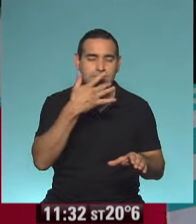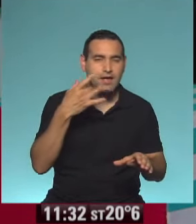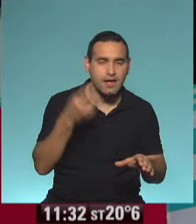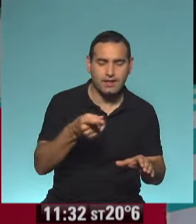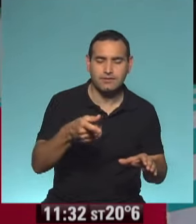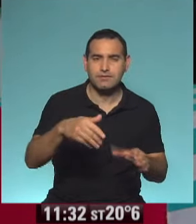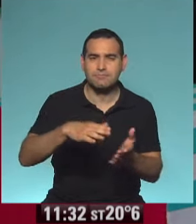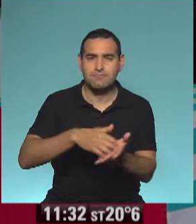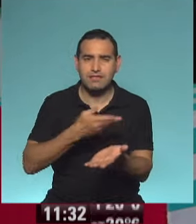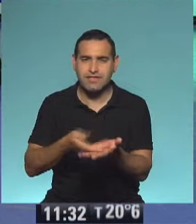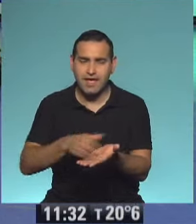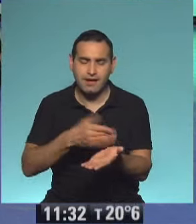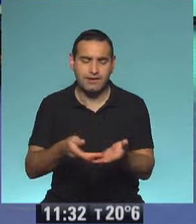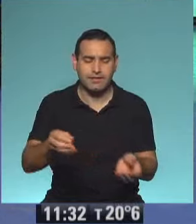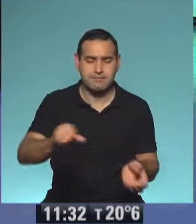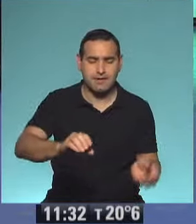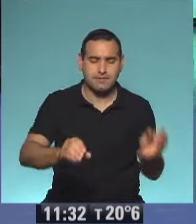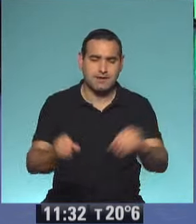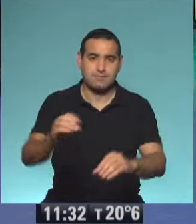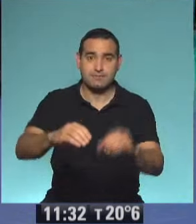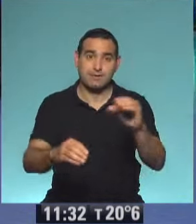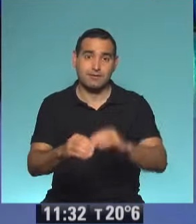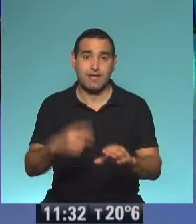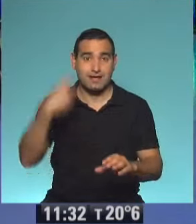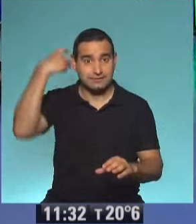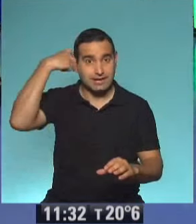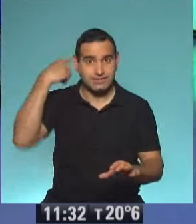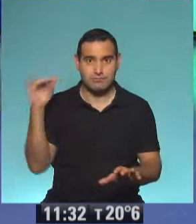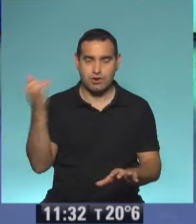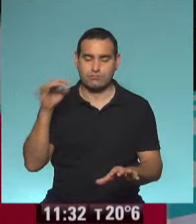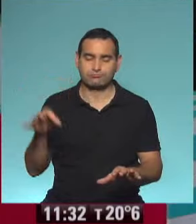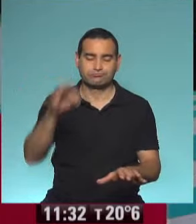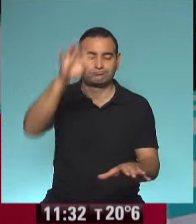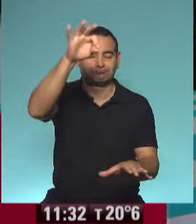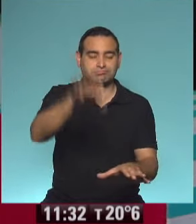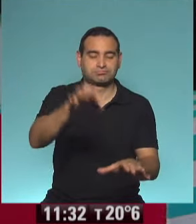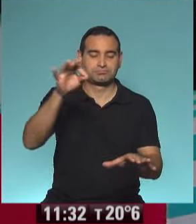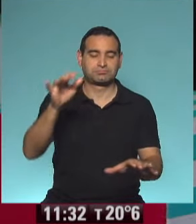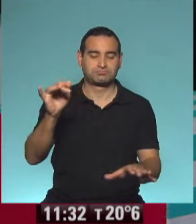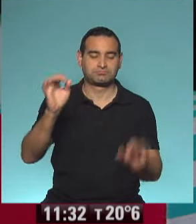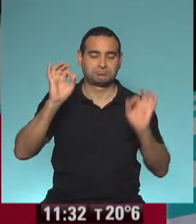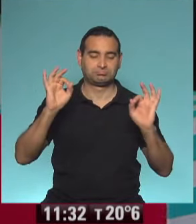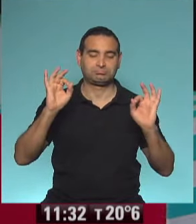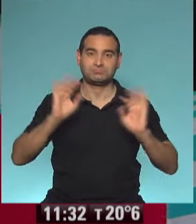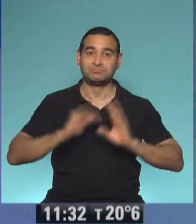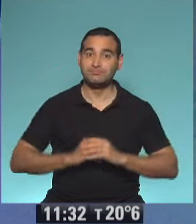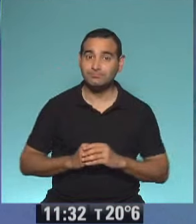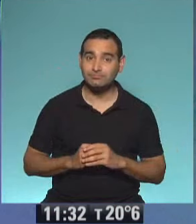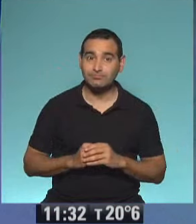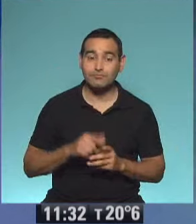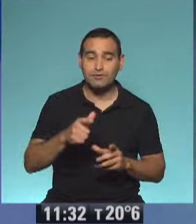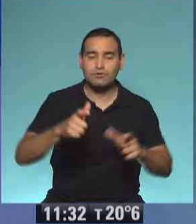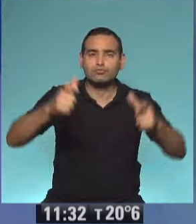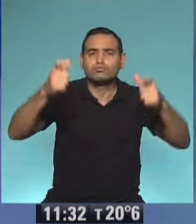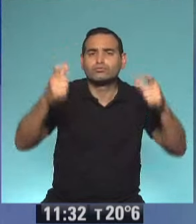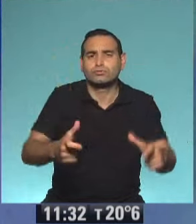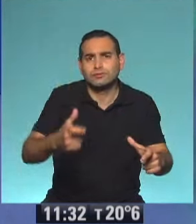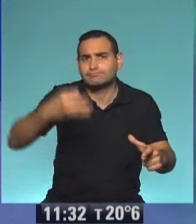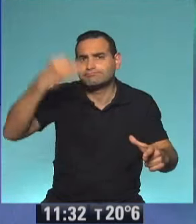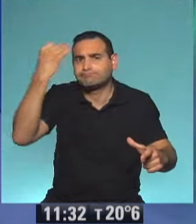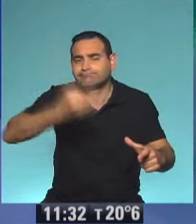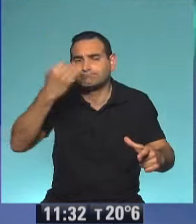de manteca. Y colocando las mejores cerezas en el centro, le dio el efecto final. Resultó ese un pastel